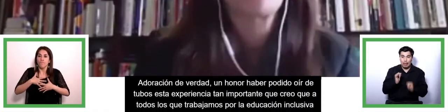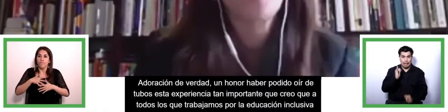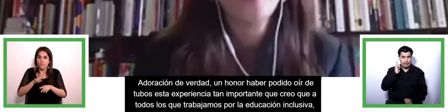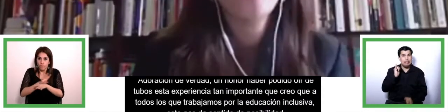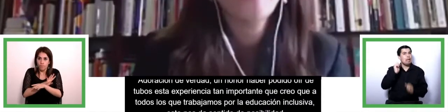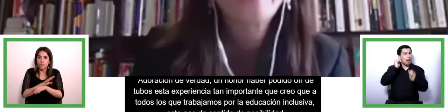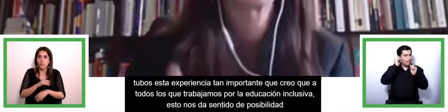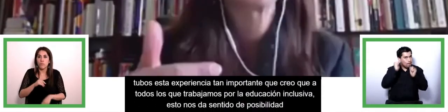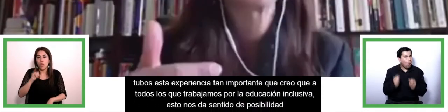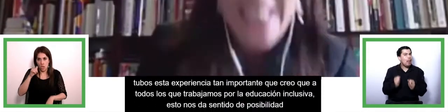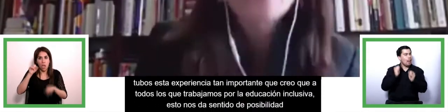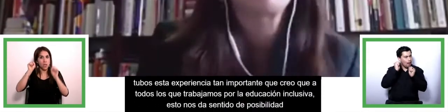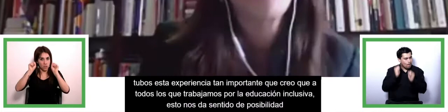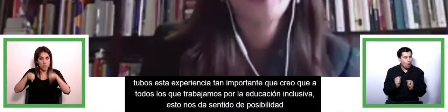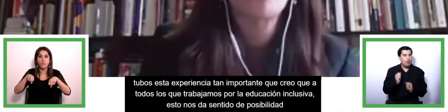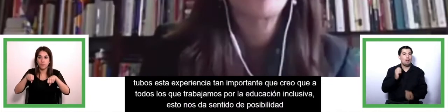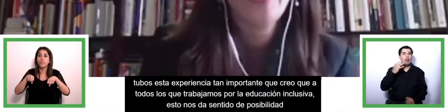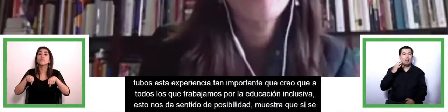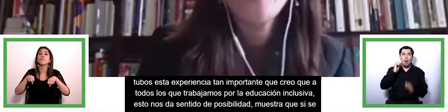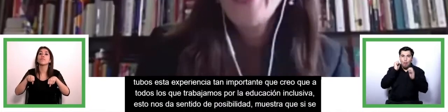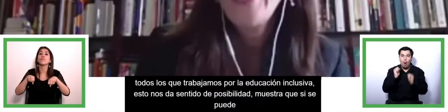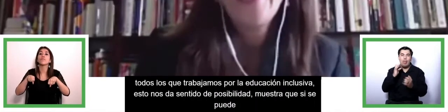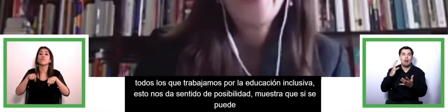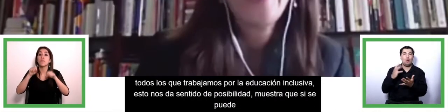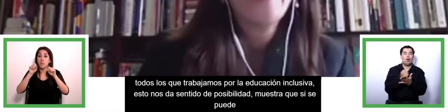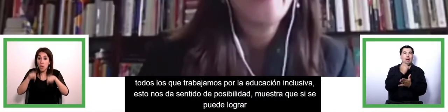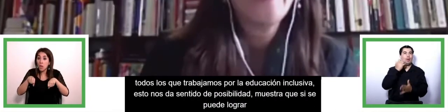se puede hacer, que sí se puede lograr,